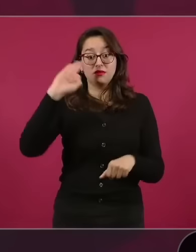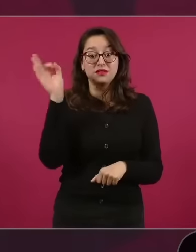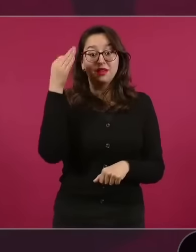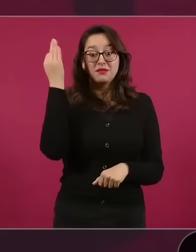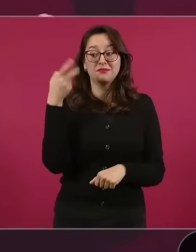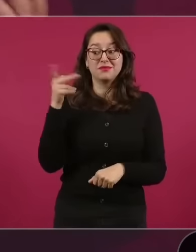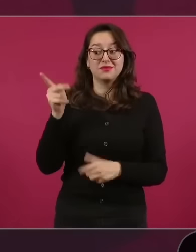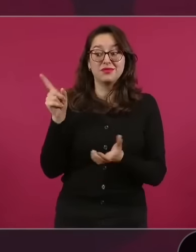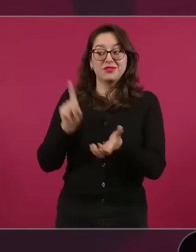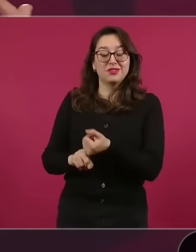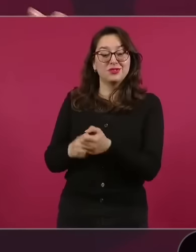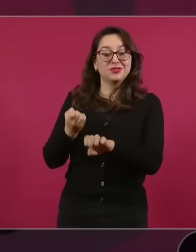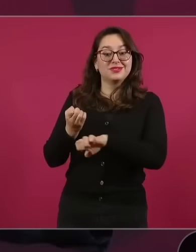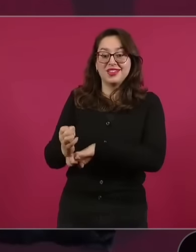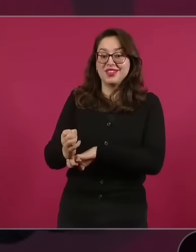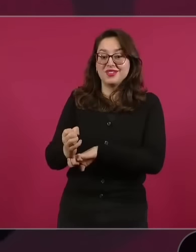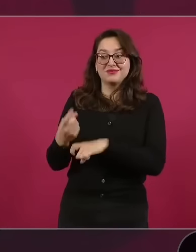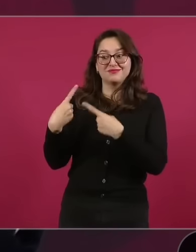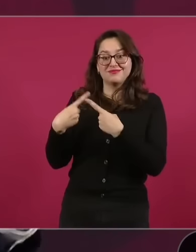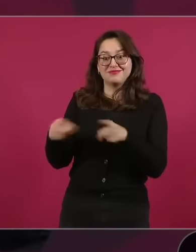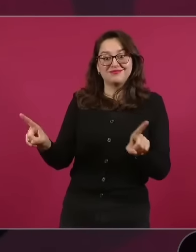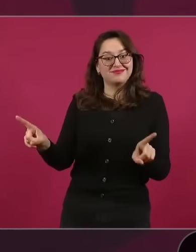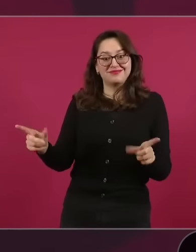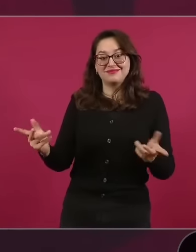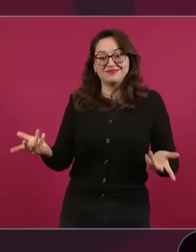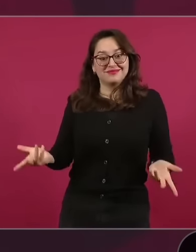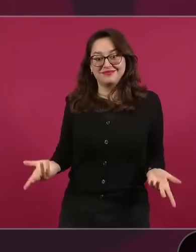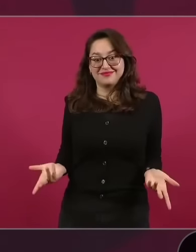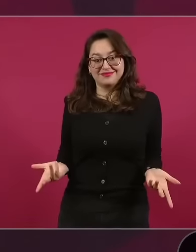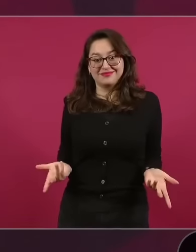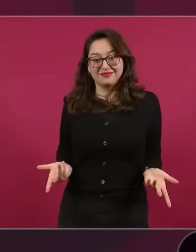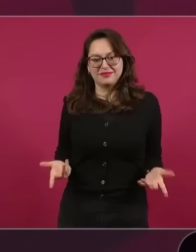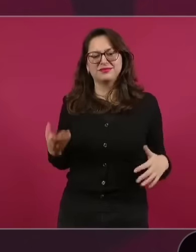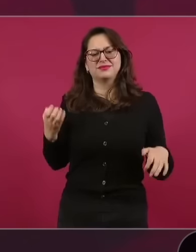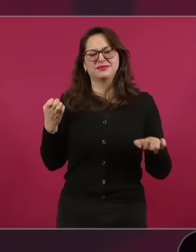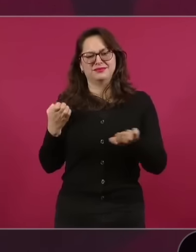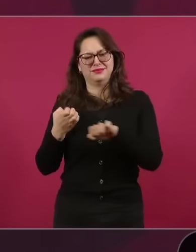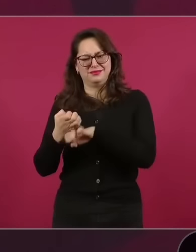porque van a decir los gobiernos estatales y